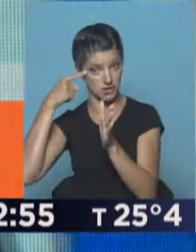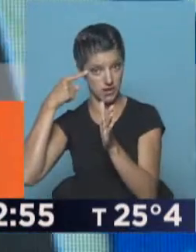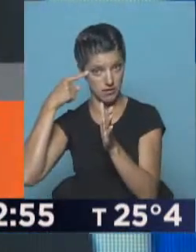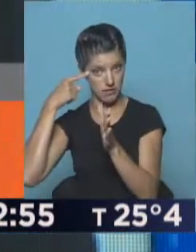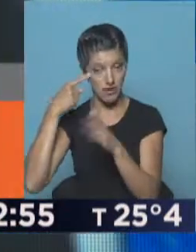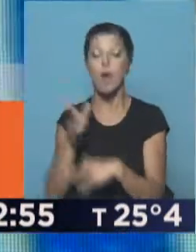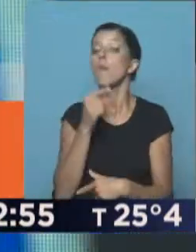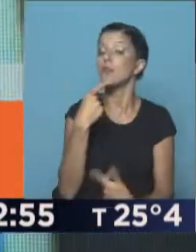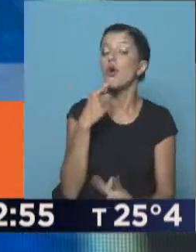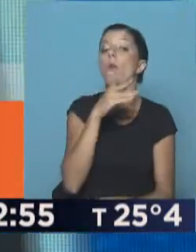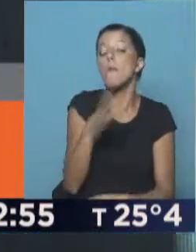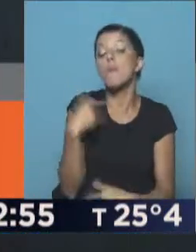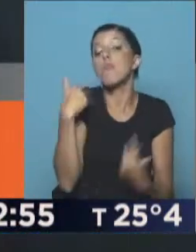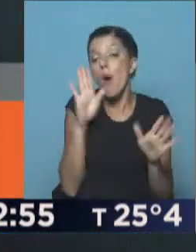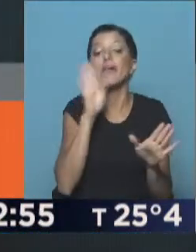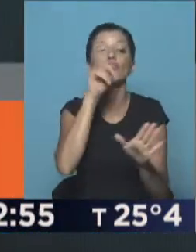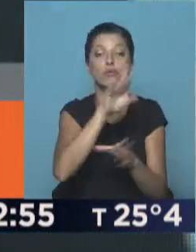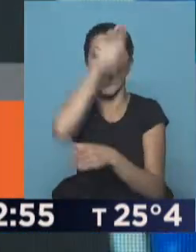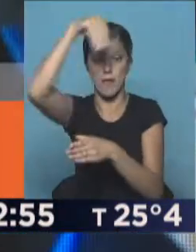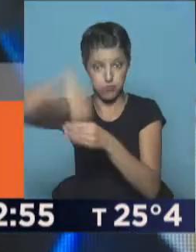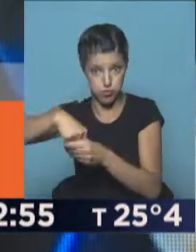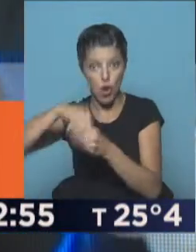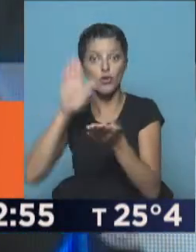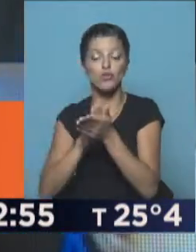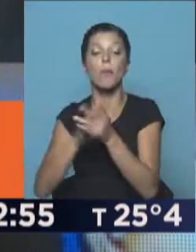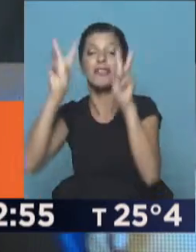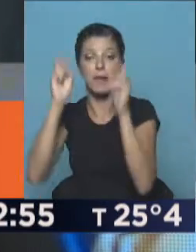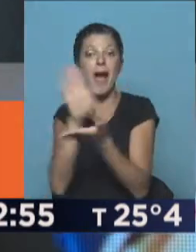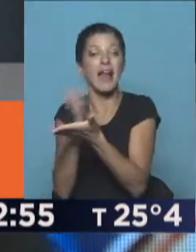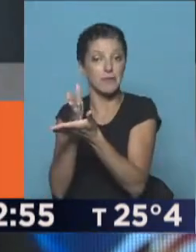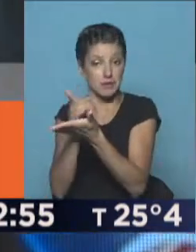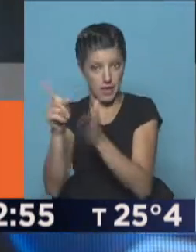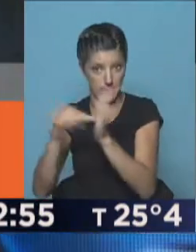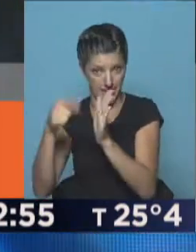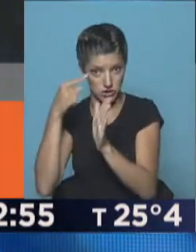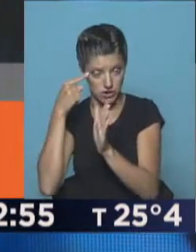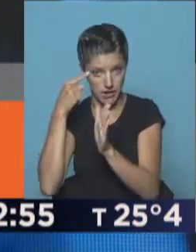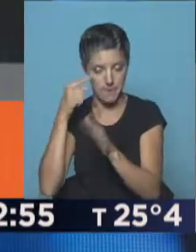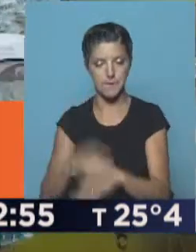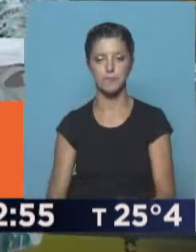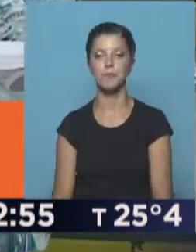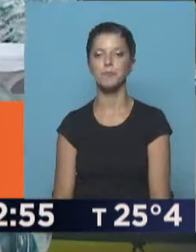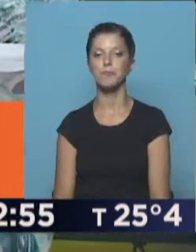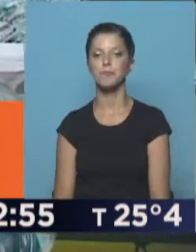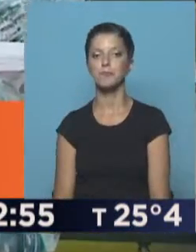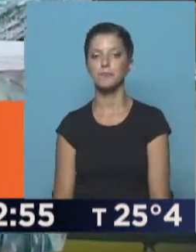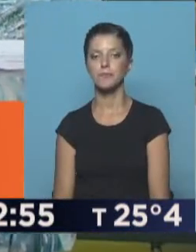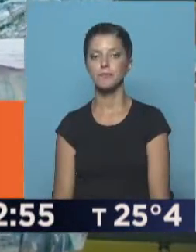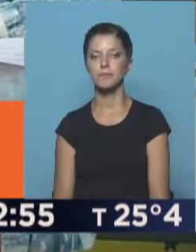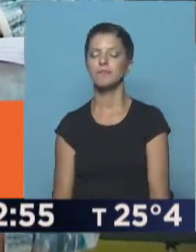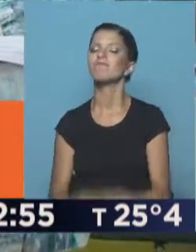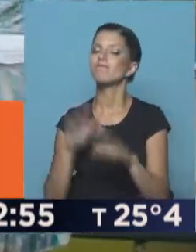Estados Unidos intervengan justamente en cuestiones limítrofes de Chile. Pero la gran pregunta, Inde, igualmente, es a raíz de